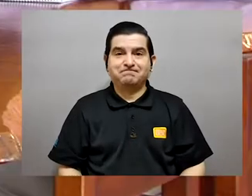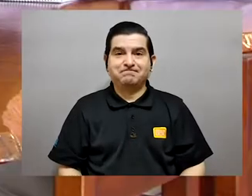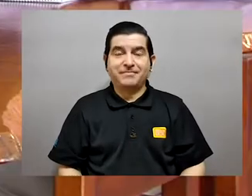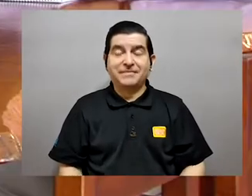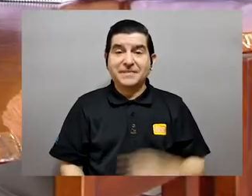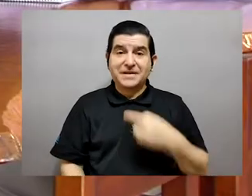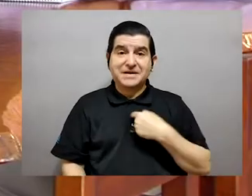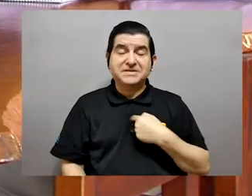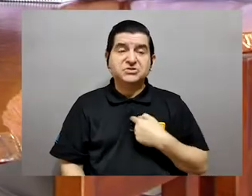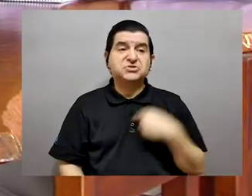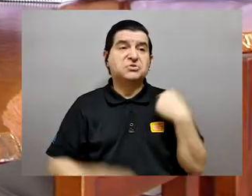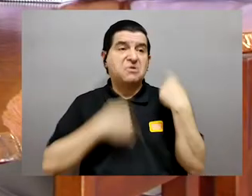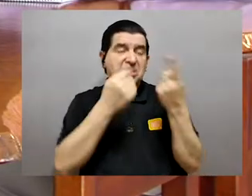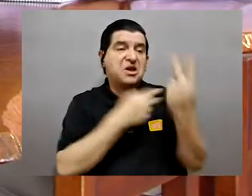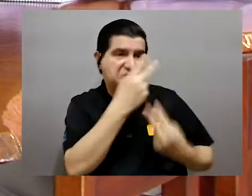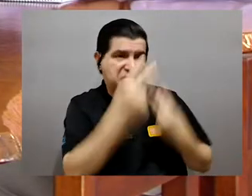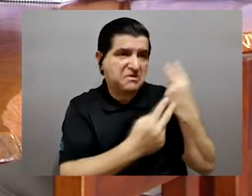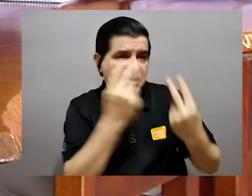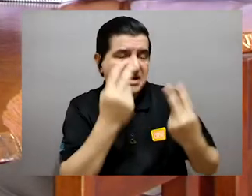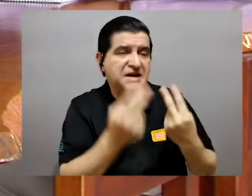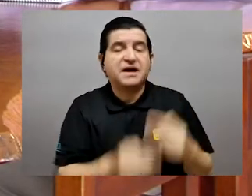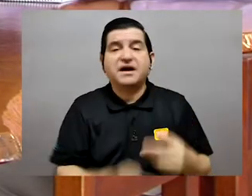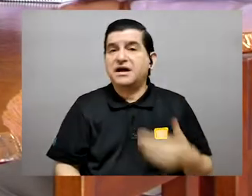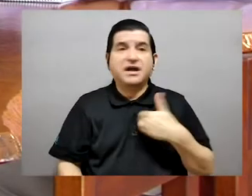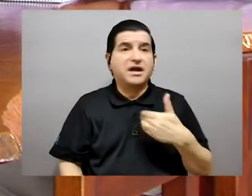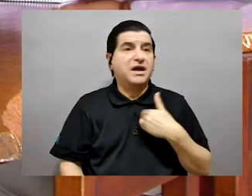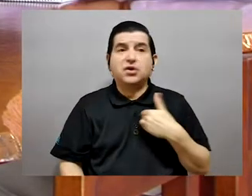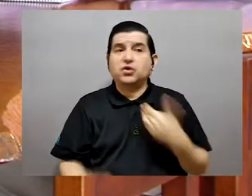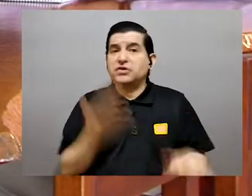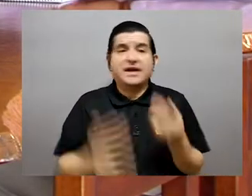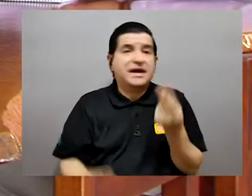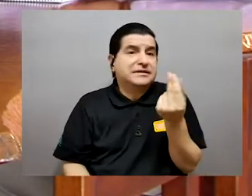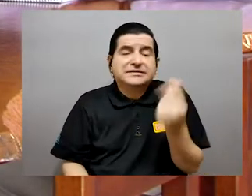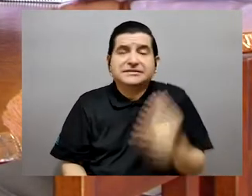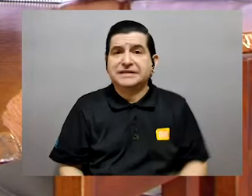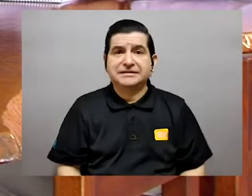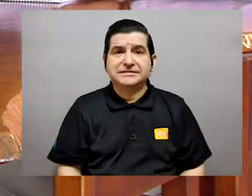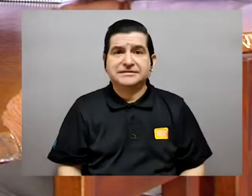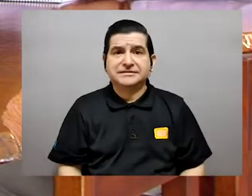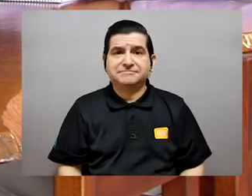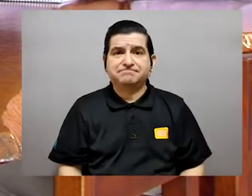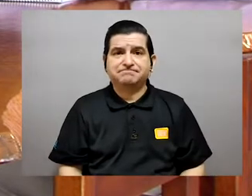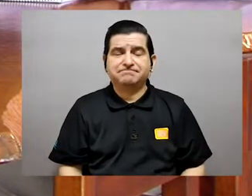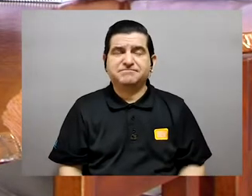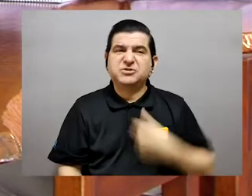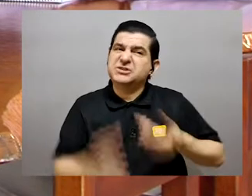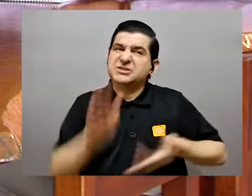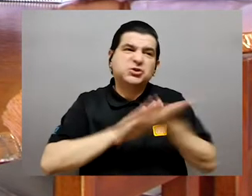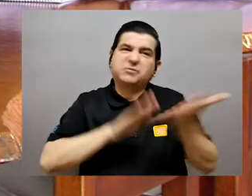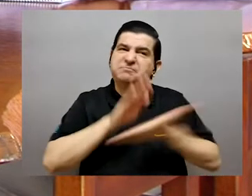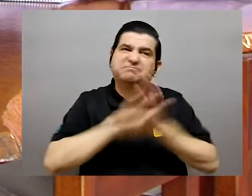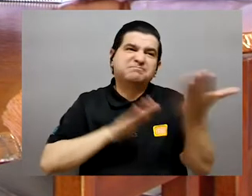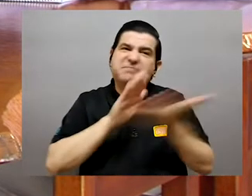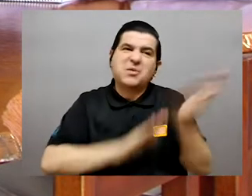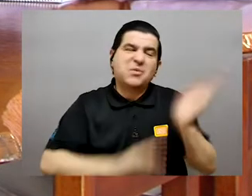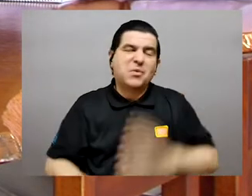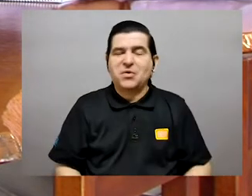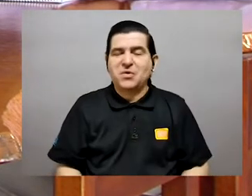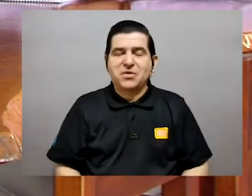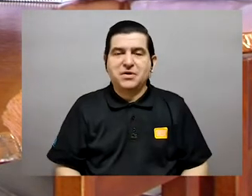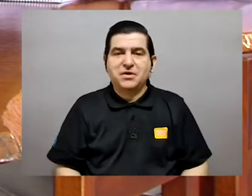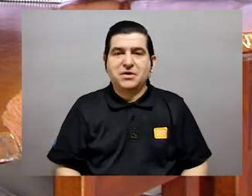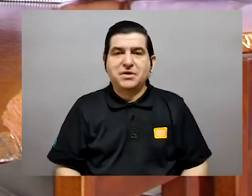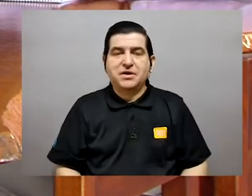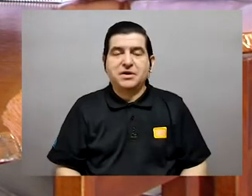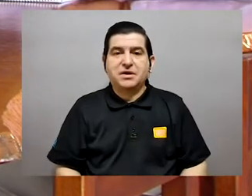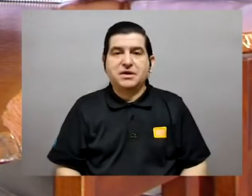y todo el material didáctico que se necesitaba para divulgar y hacer toda la propagación de la salud. Entonces, uh-huh,